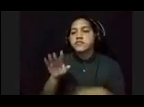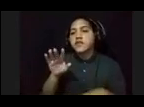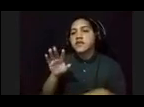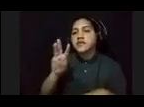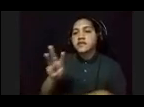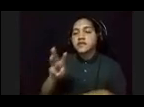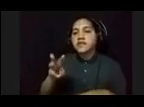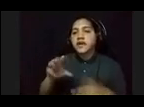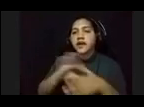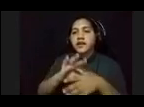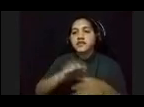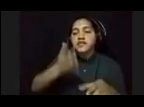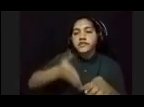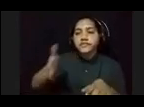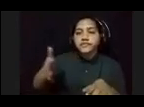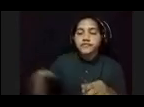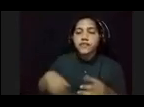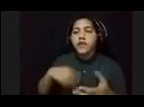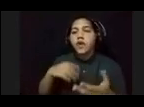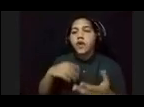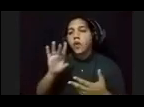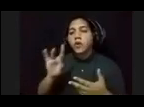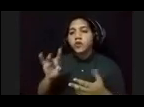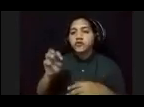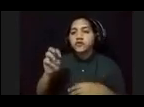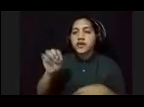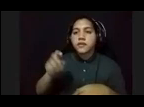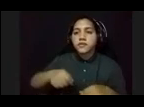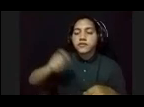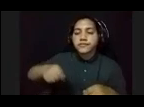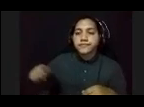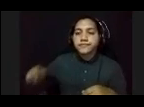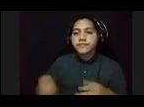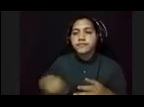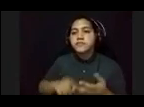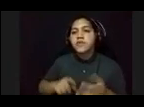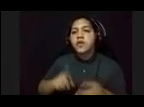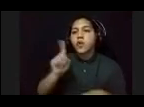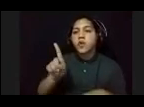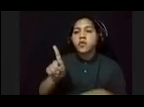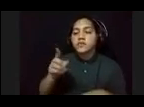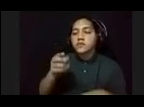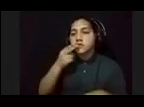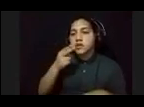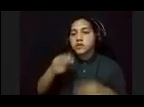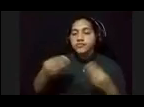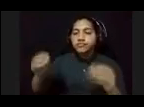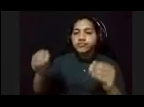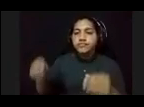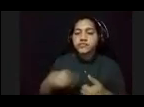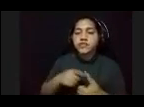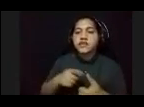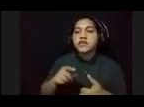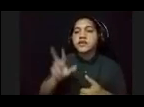carpinteros, 7 carreros, 1 cigarrillero, 3 choferes, 1